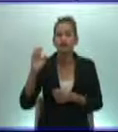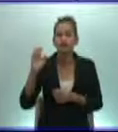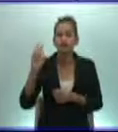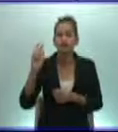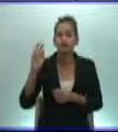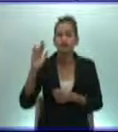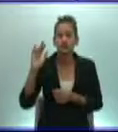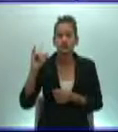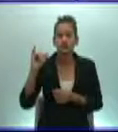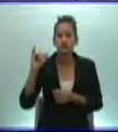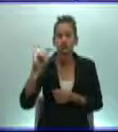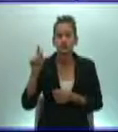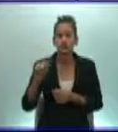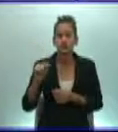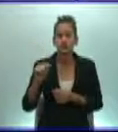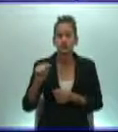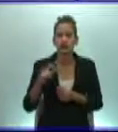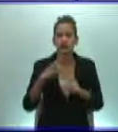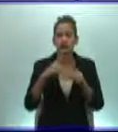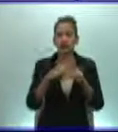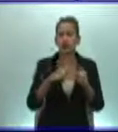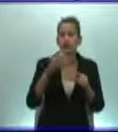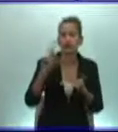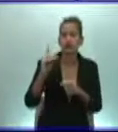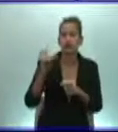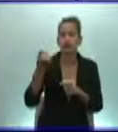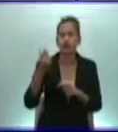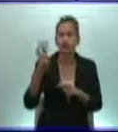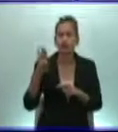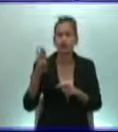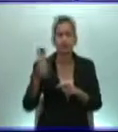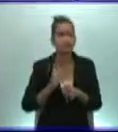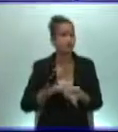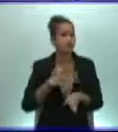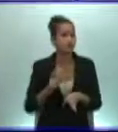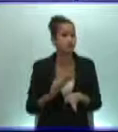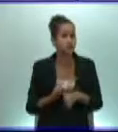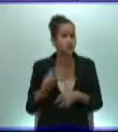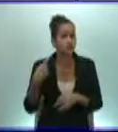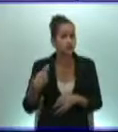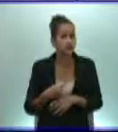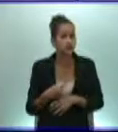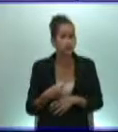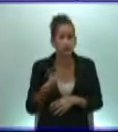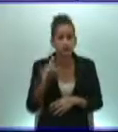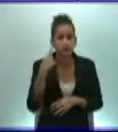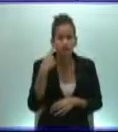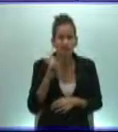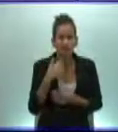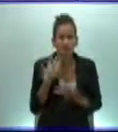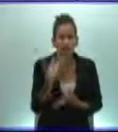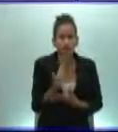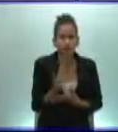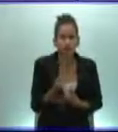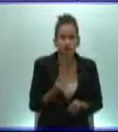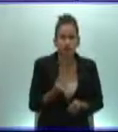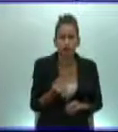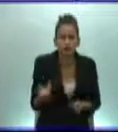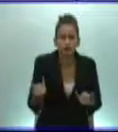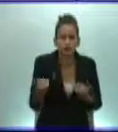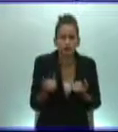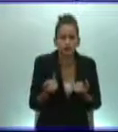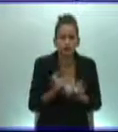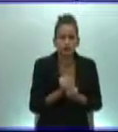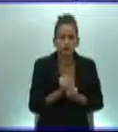AB. Luego debes determinar qué propiedad te informa que el segmento